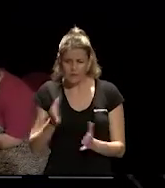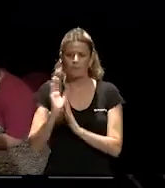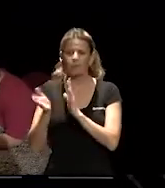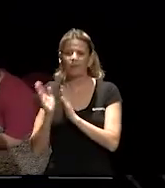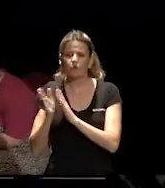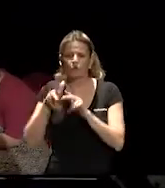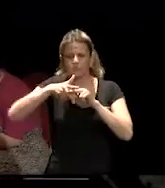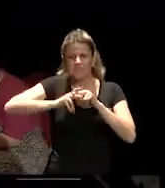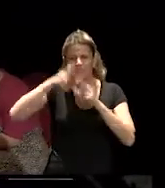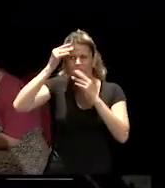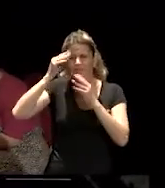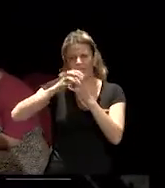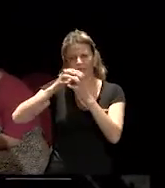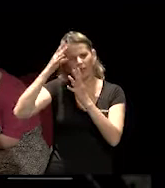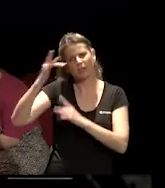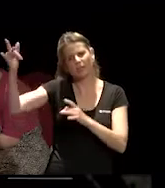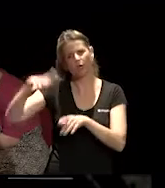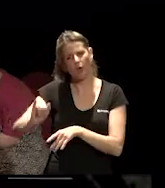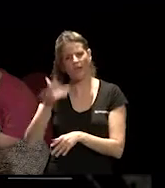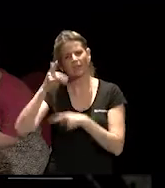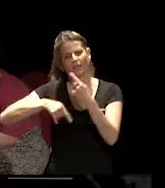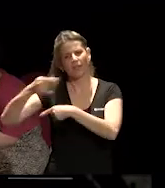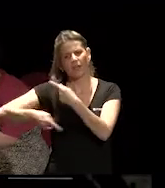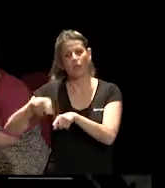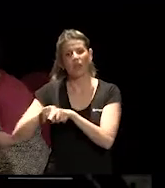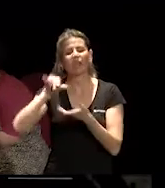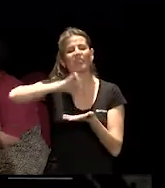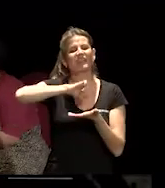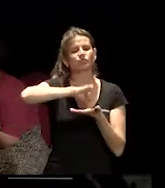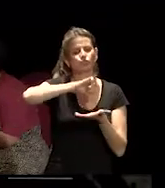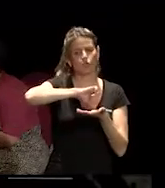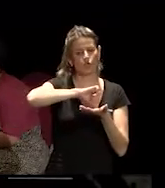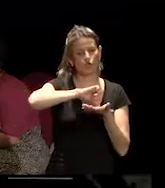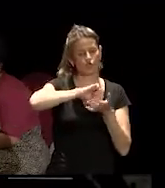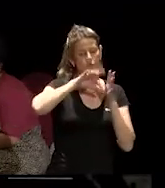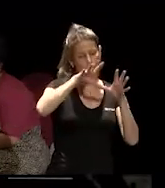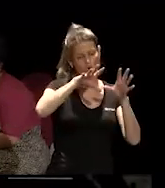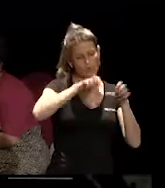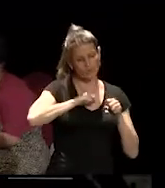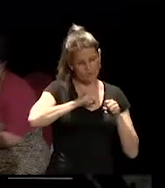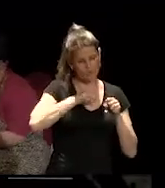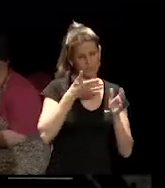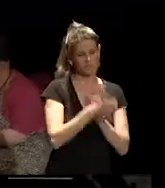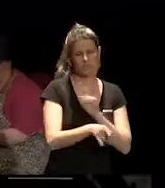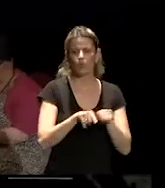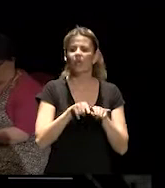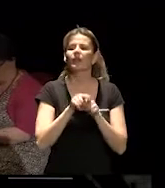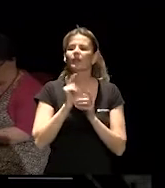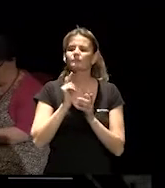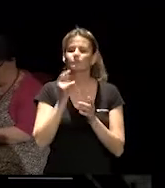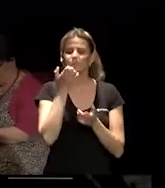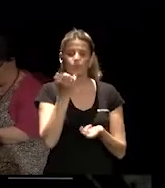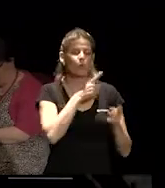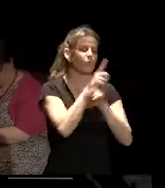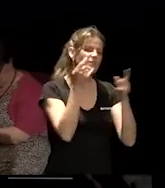parte de clase, de día a día, en el centro ocupacional en el que surge. Son seis elementos: artístico, transformador, pedagógico, música electrónica, nuevas